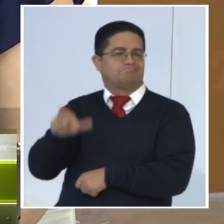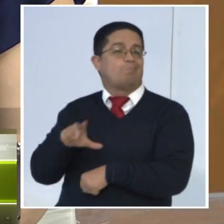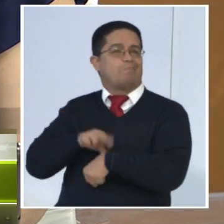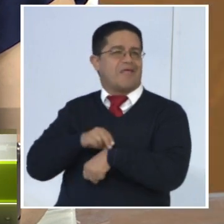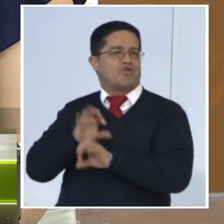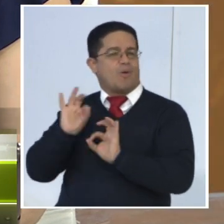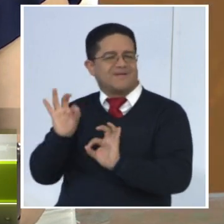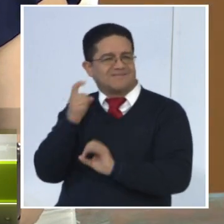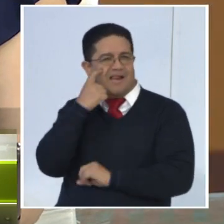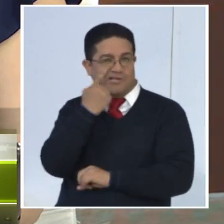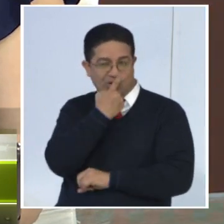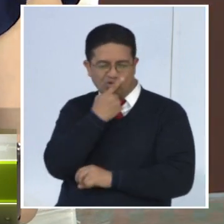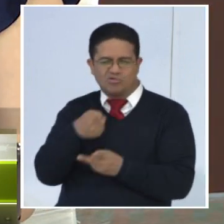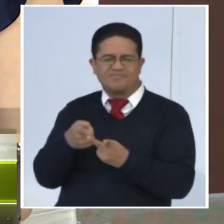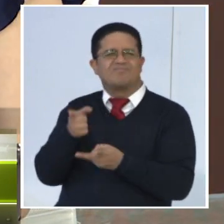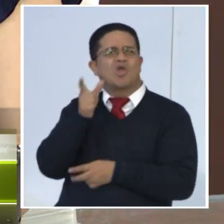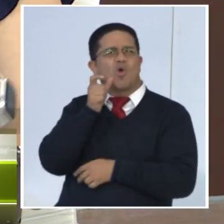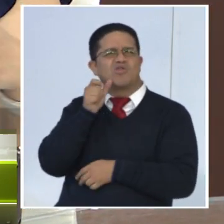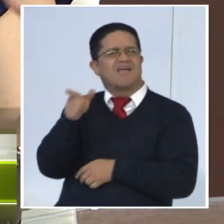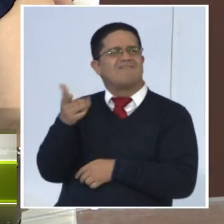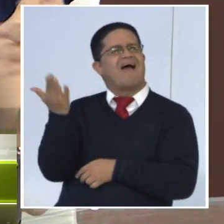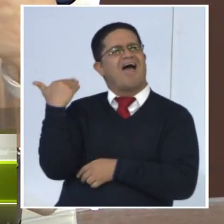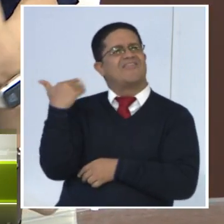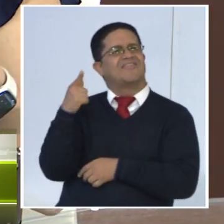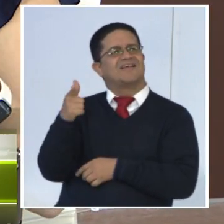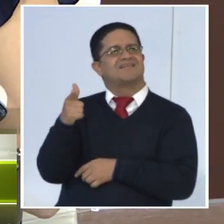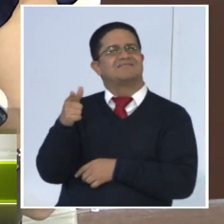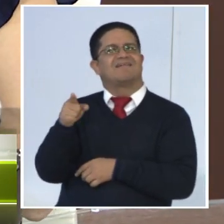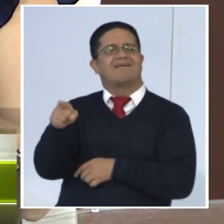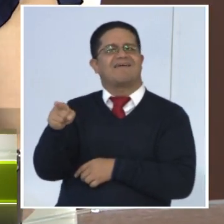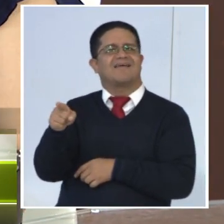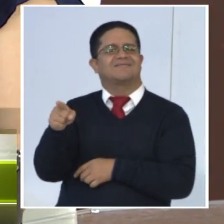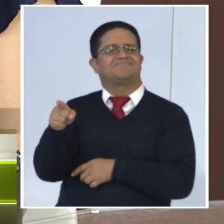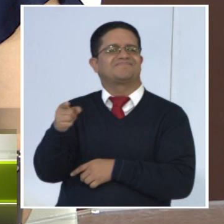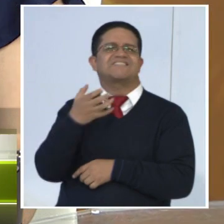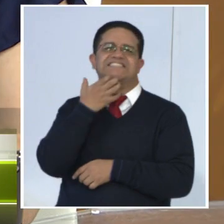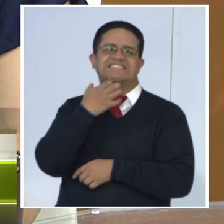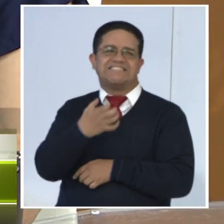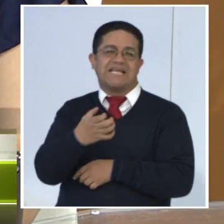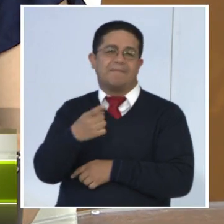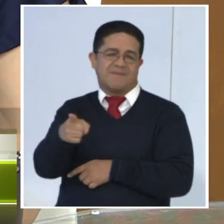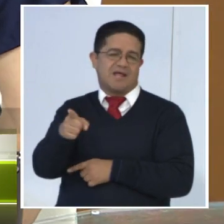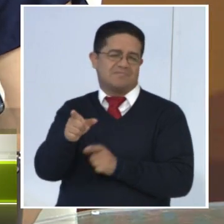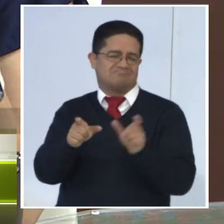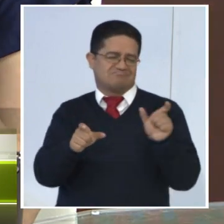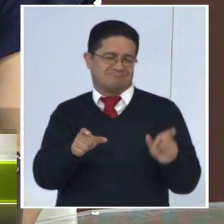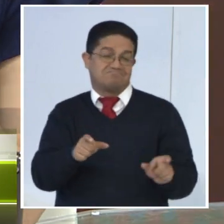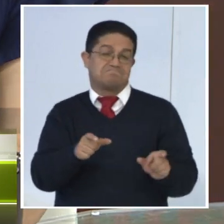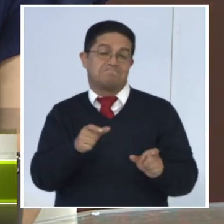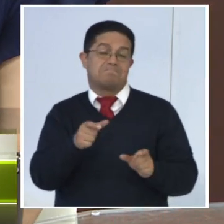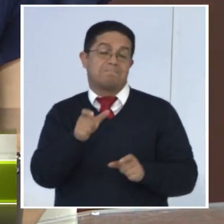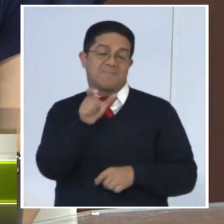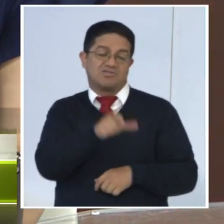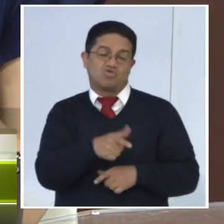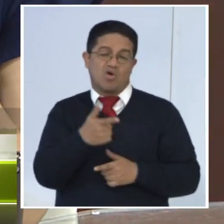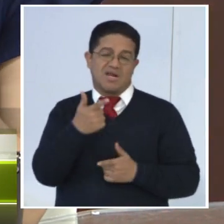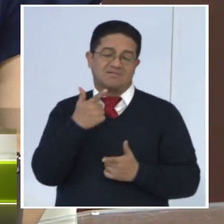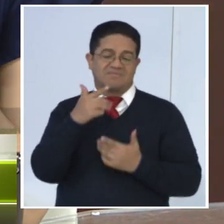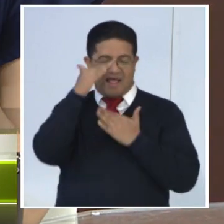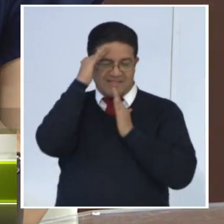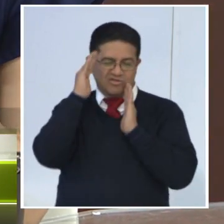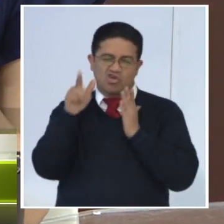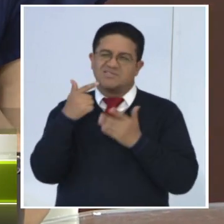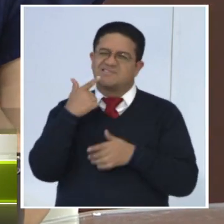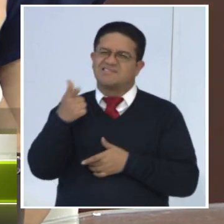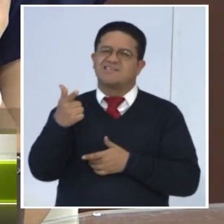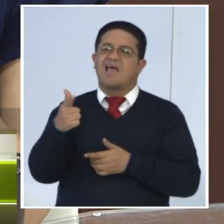en donde un paciente pues le entró un silbador por la ventana y impactó directamente en su ojo. Y yo le preguntaba antes de irnos a la pausa, ¿qué